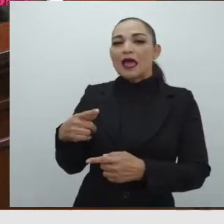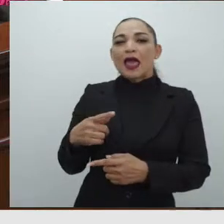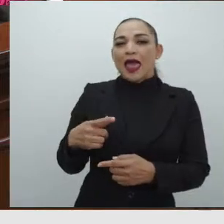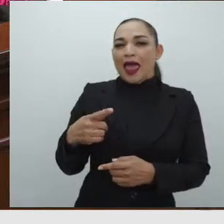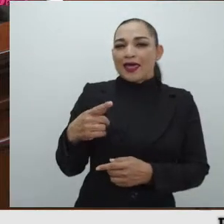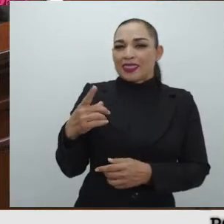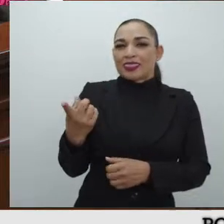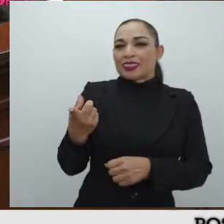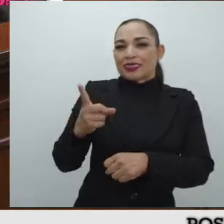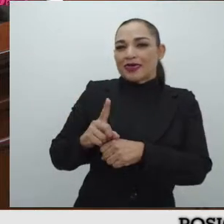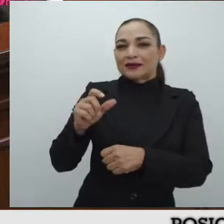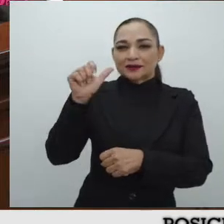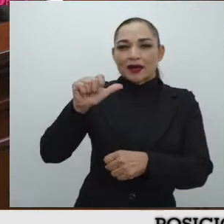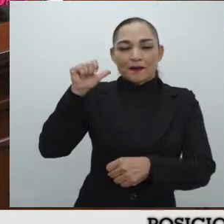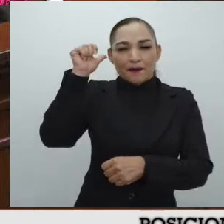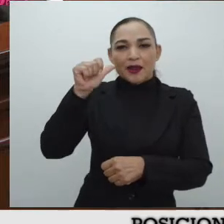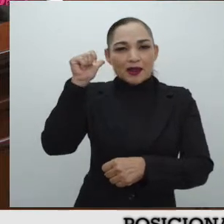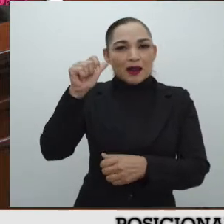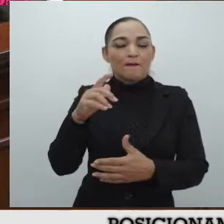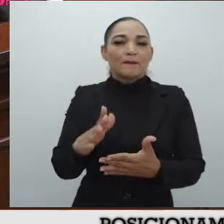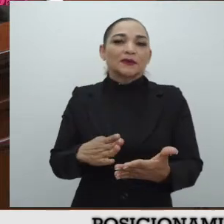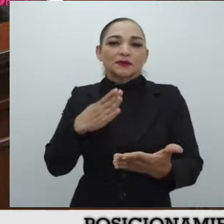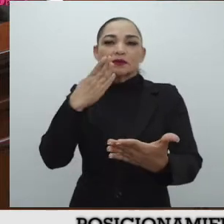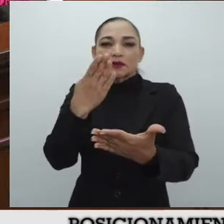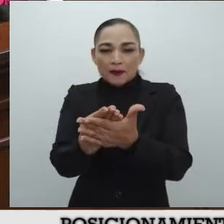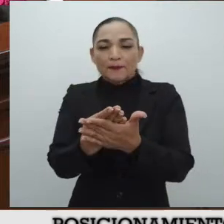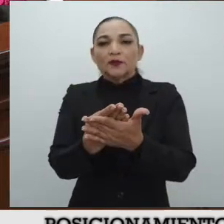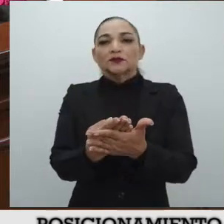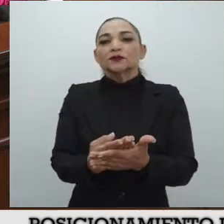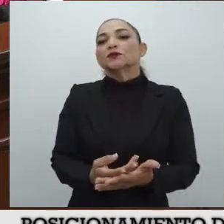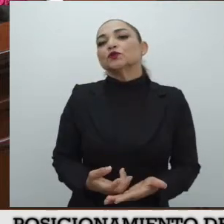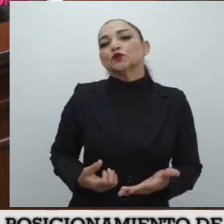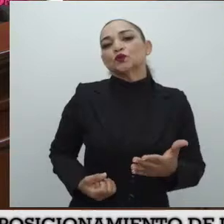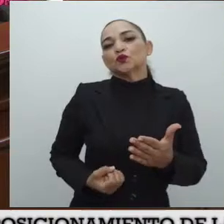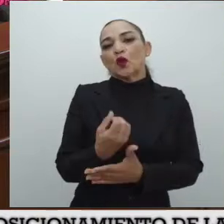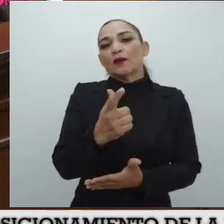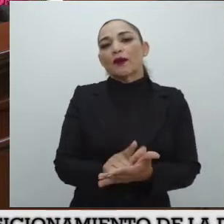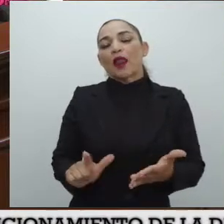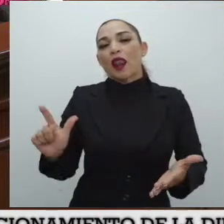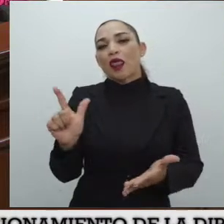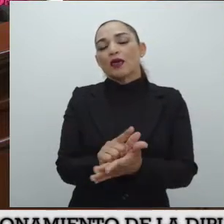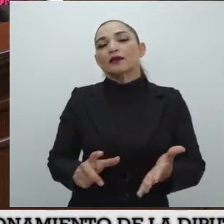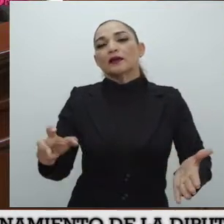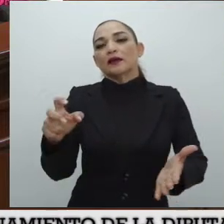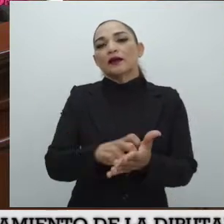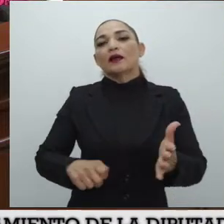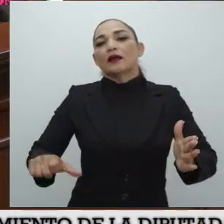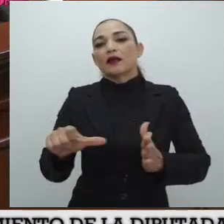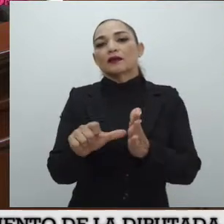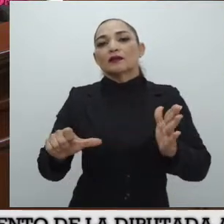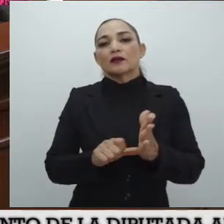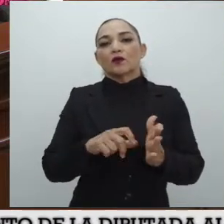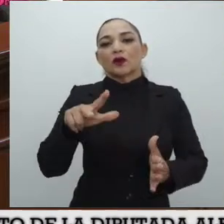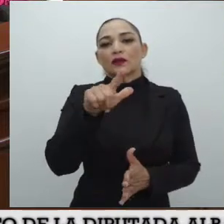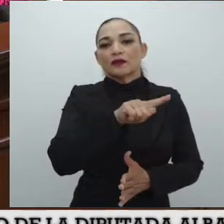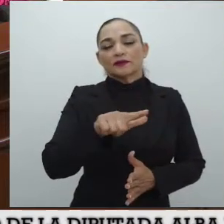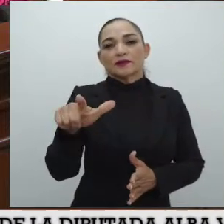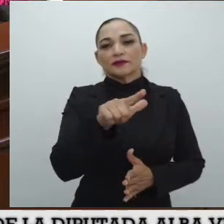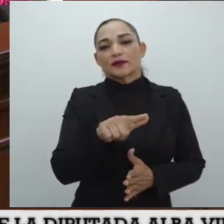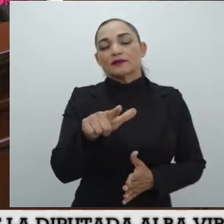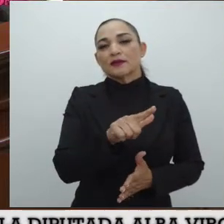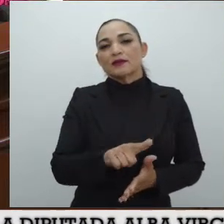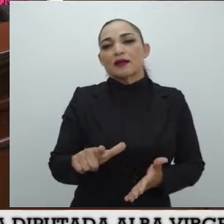año, presentamos una iniciativa de reforma al artículo 17 de la Ley Orgánica del Poder Judicial del